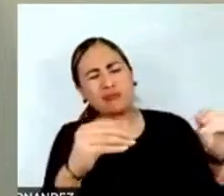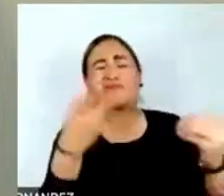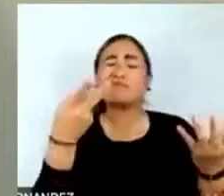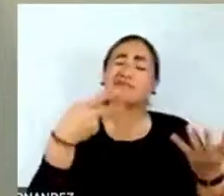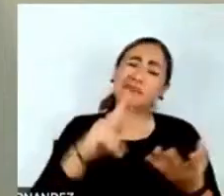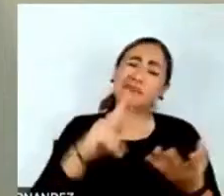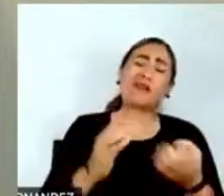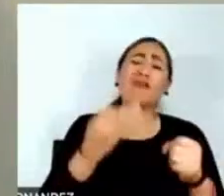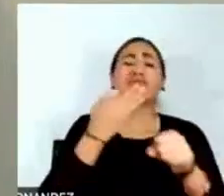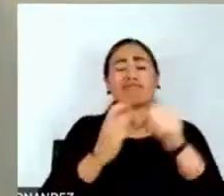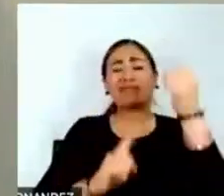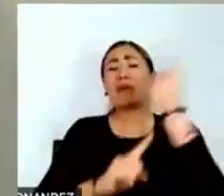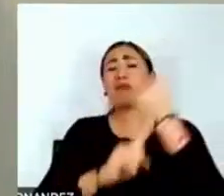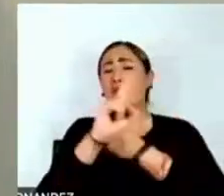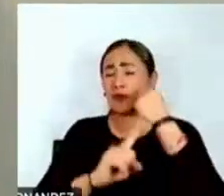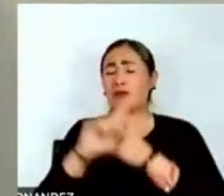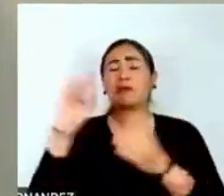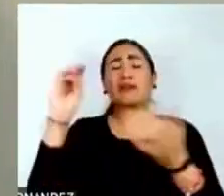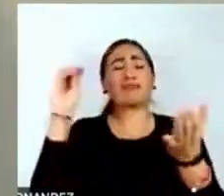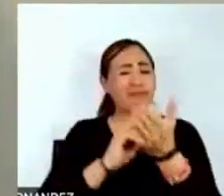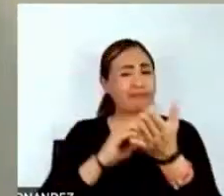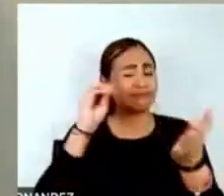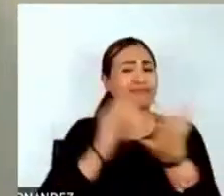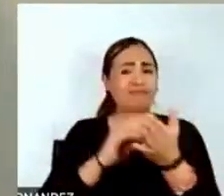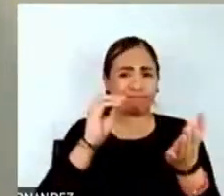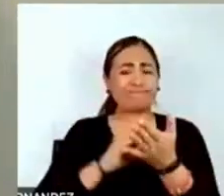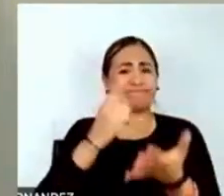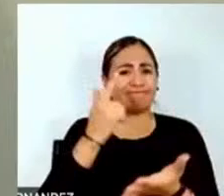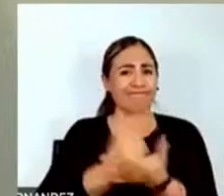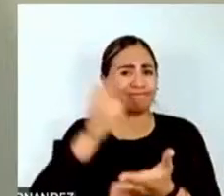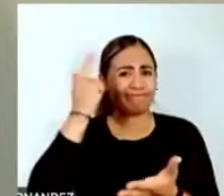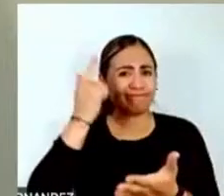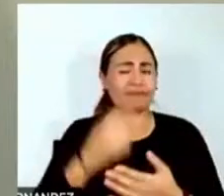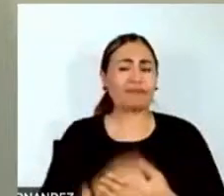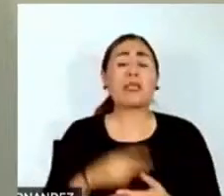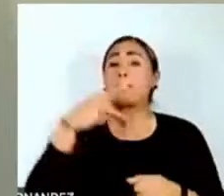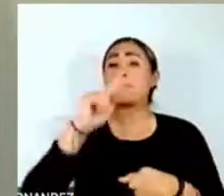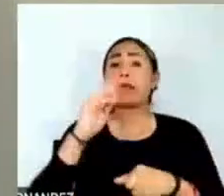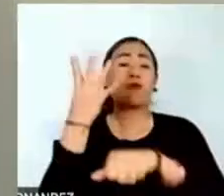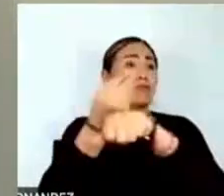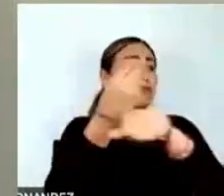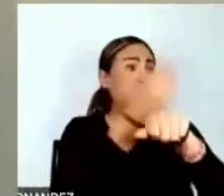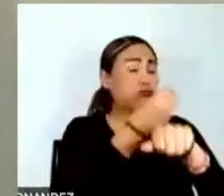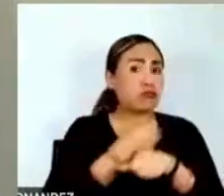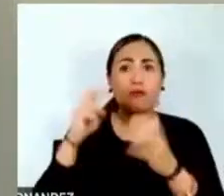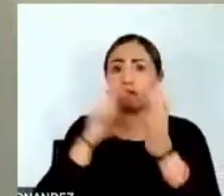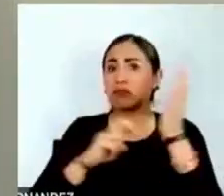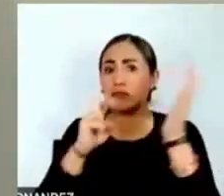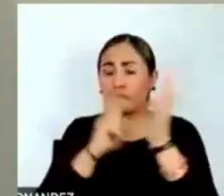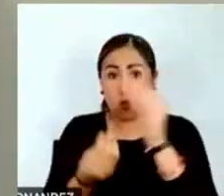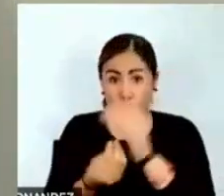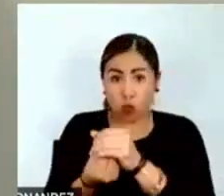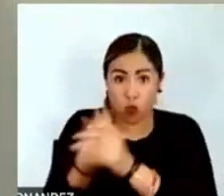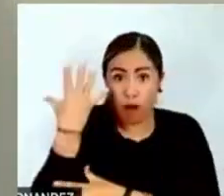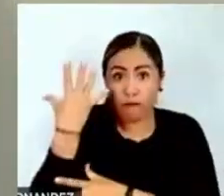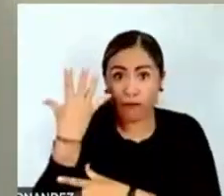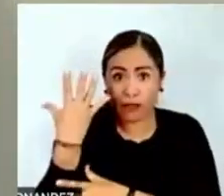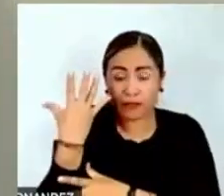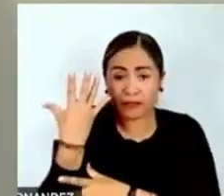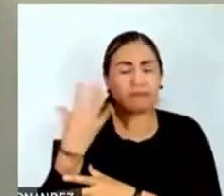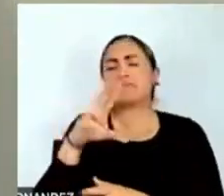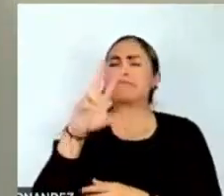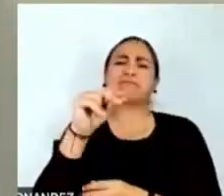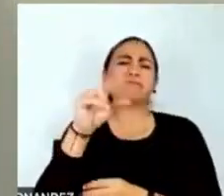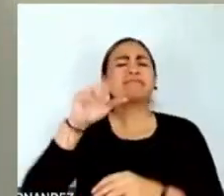actualidad. Pero muchas de estas soluciones no son nuevas. Al contrario, se trata en muchos casos de